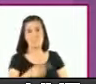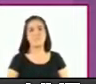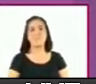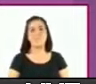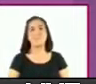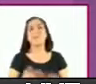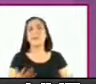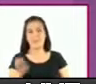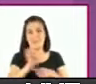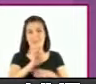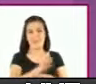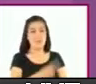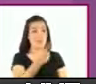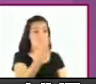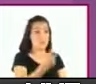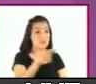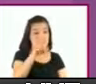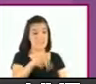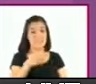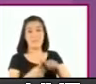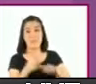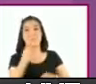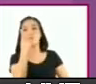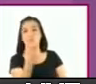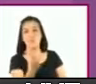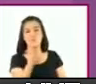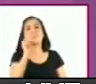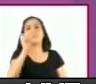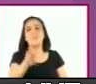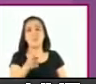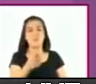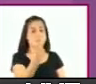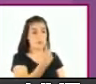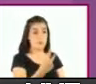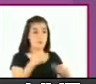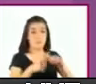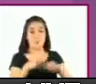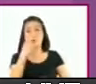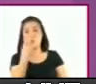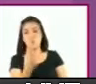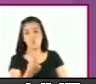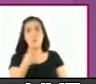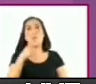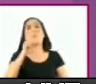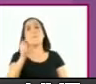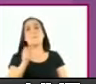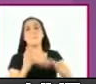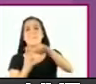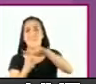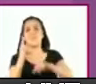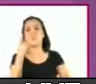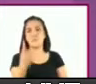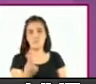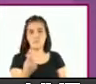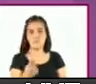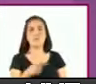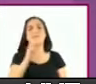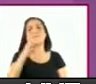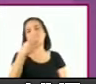Entonces, 2n-1 queda 2 por 1-1, es igual a